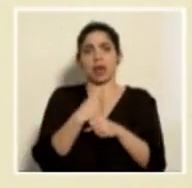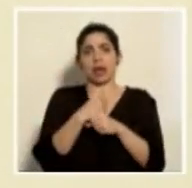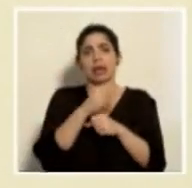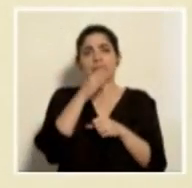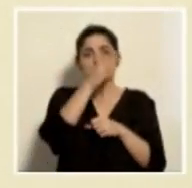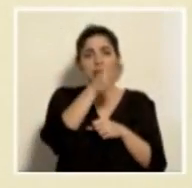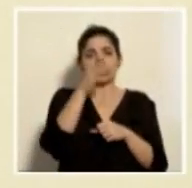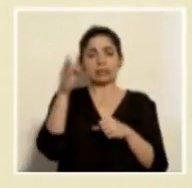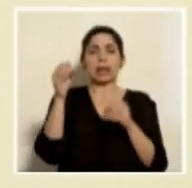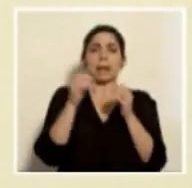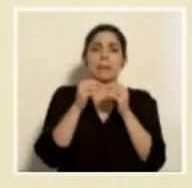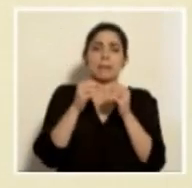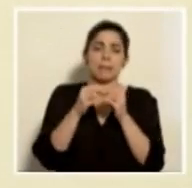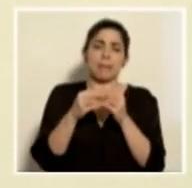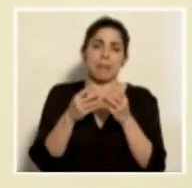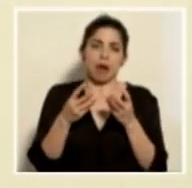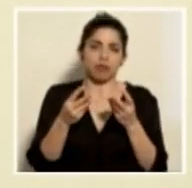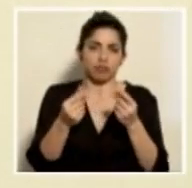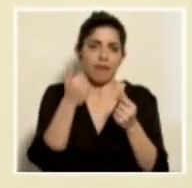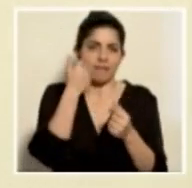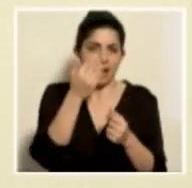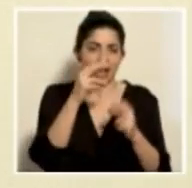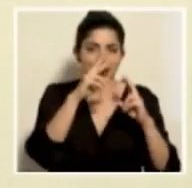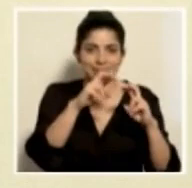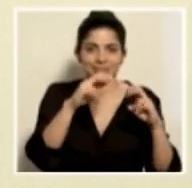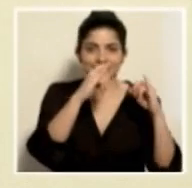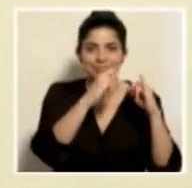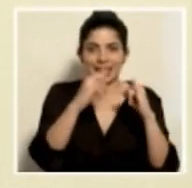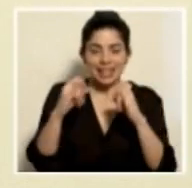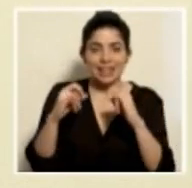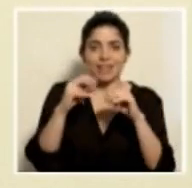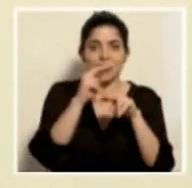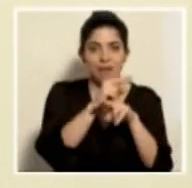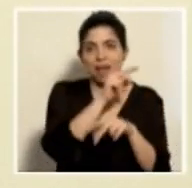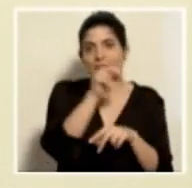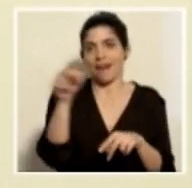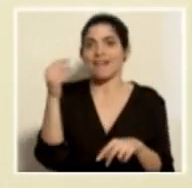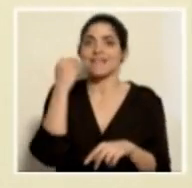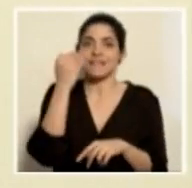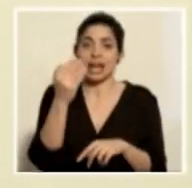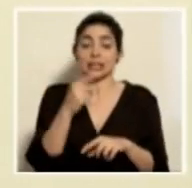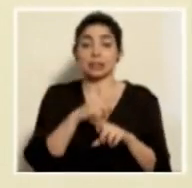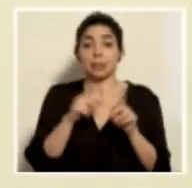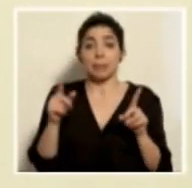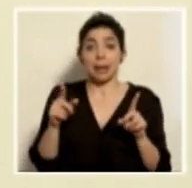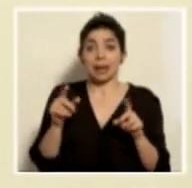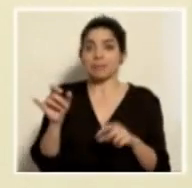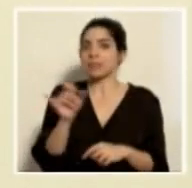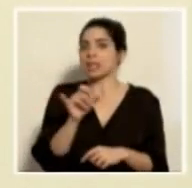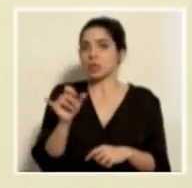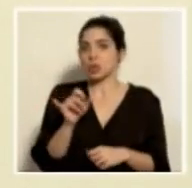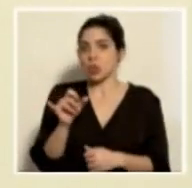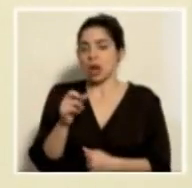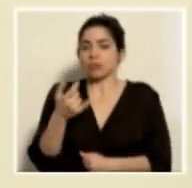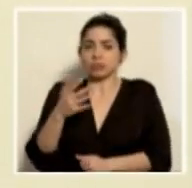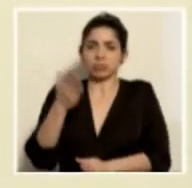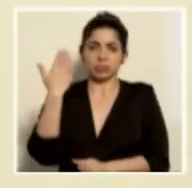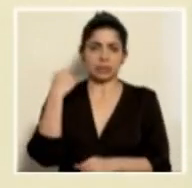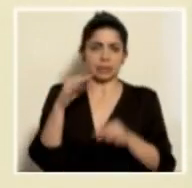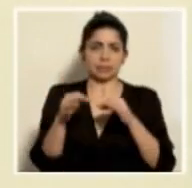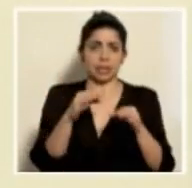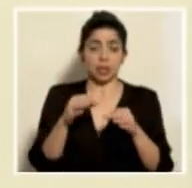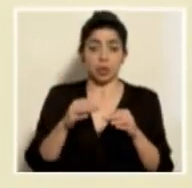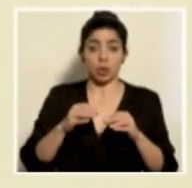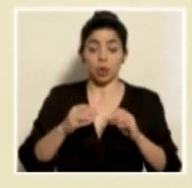una forma mucho más solvente, estar dándole seguimiento a las vigilancias normales. Así que yo diría que igual lo hemos manifestado, la